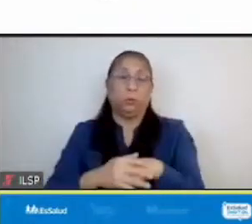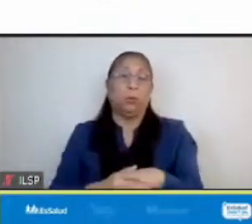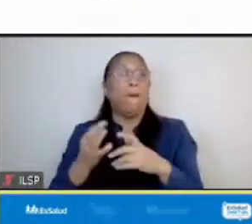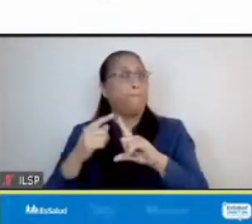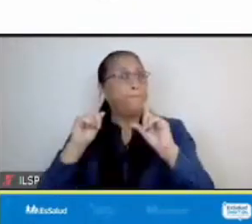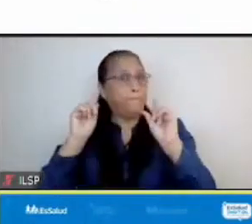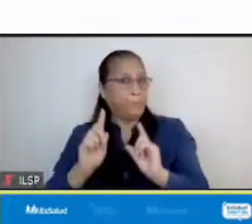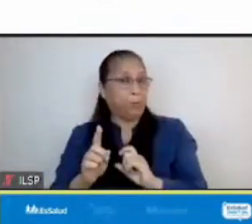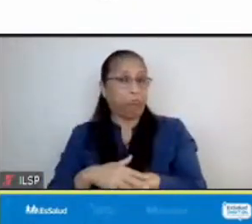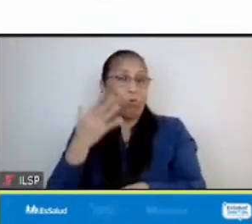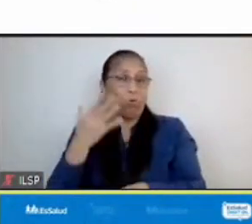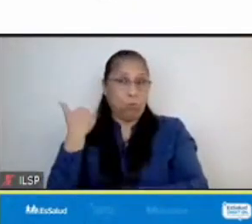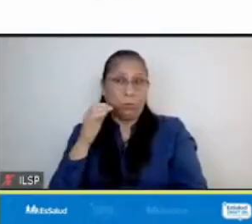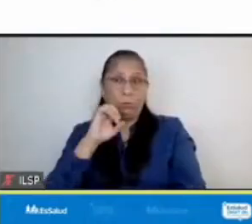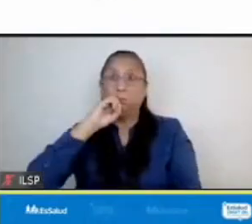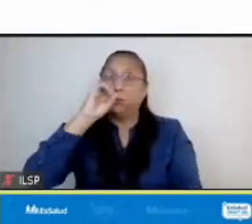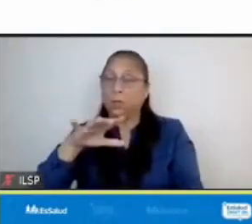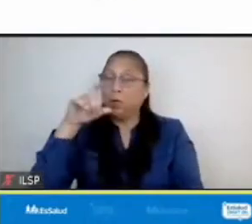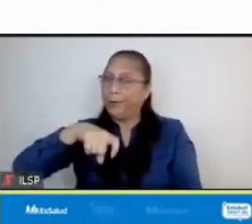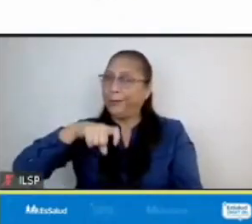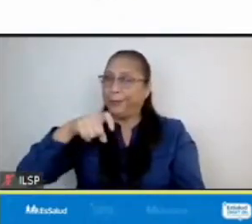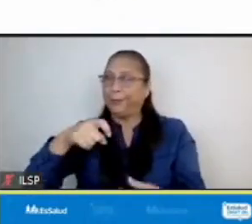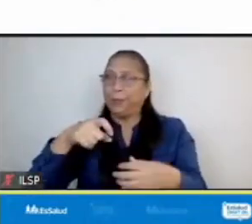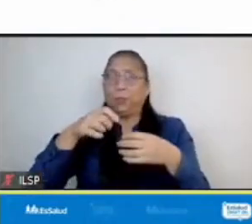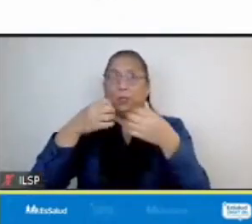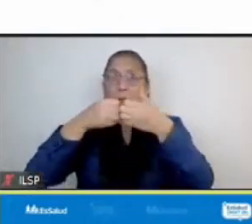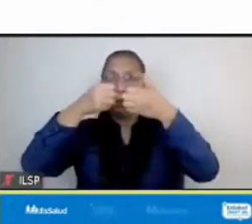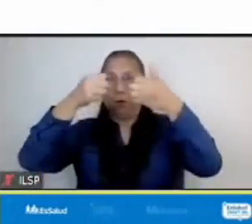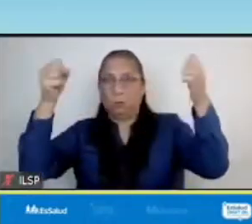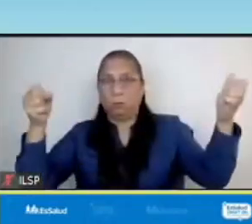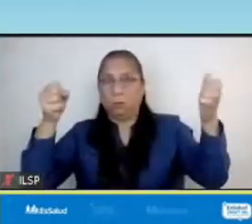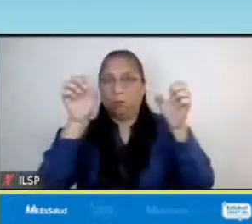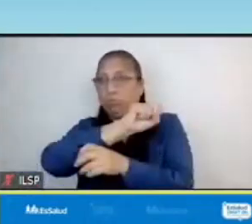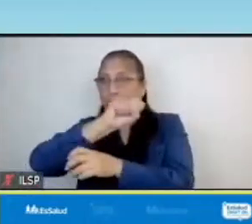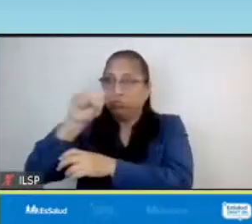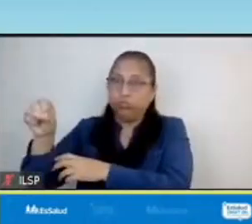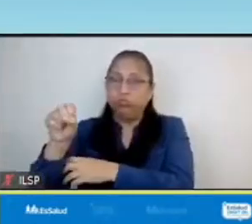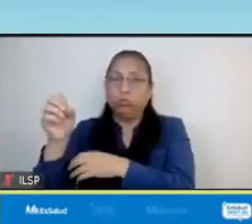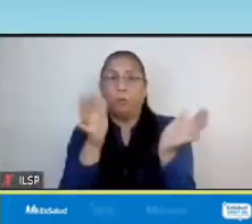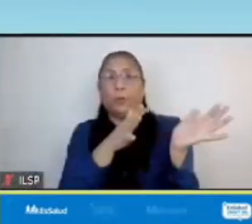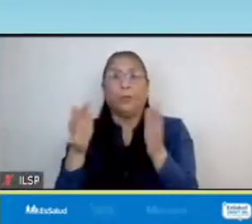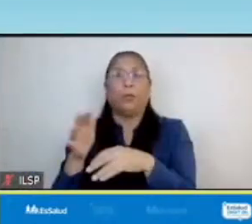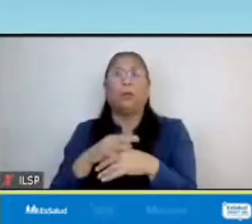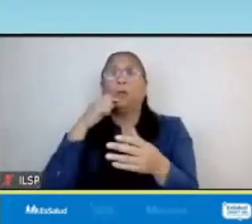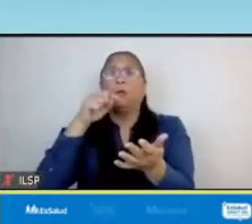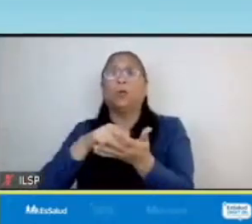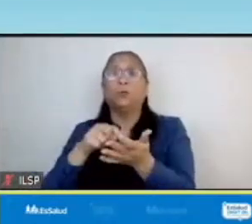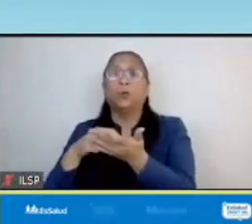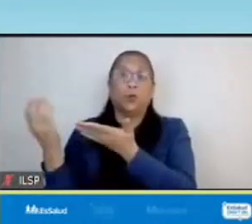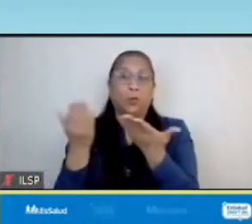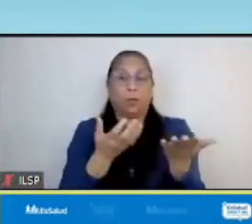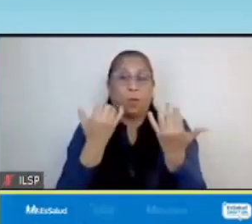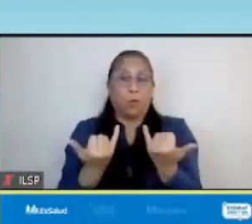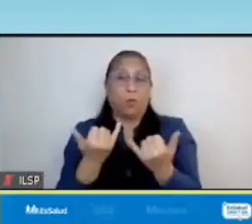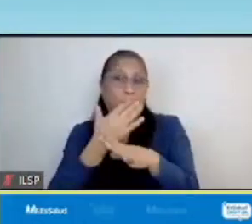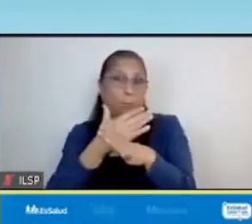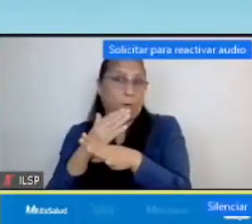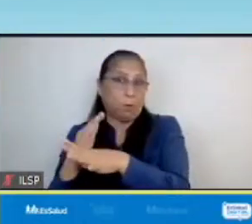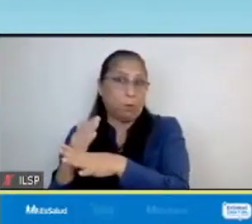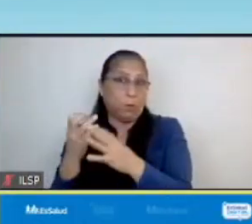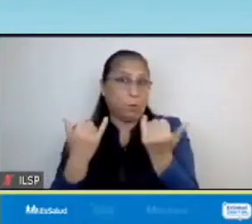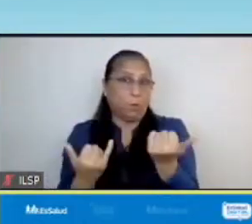dije al principio, hay que abrir las ventanas, así haga frío. Y bueno, eso es lo que traje para compartir el día de hoy. Si